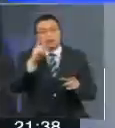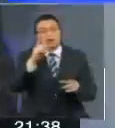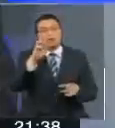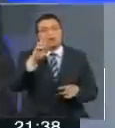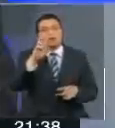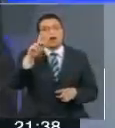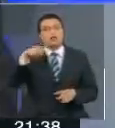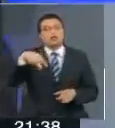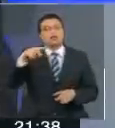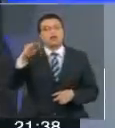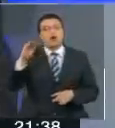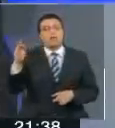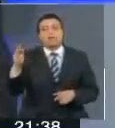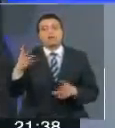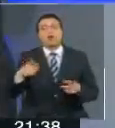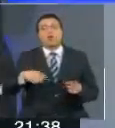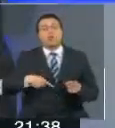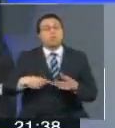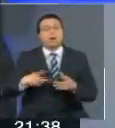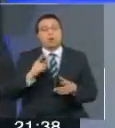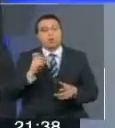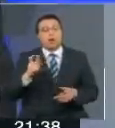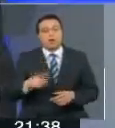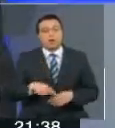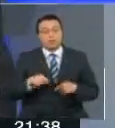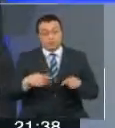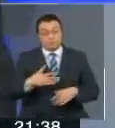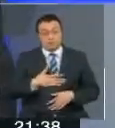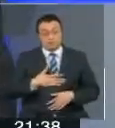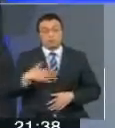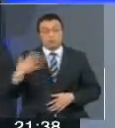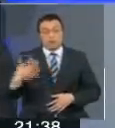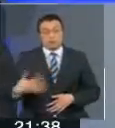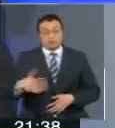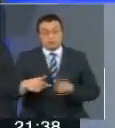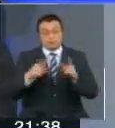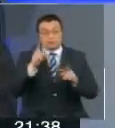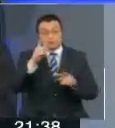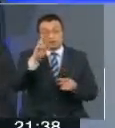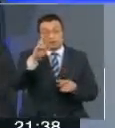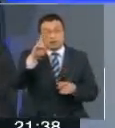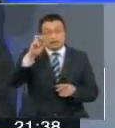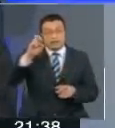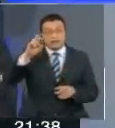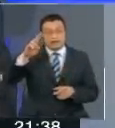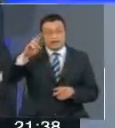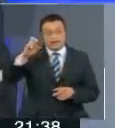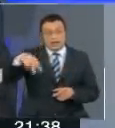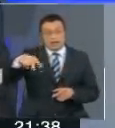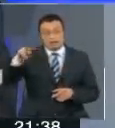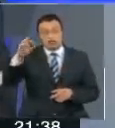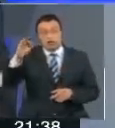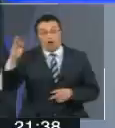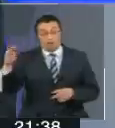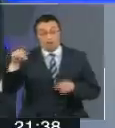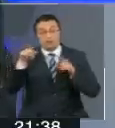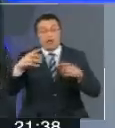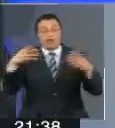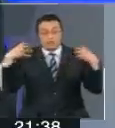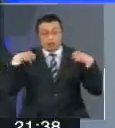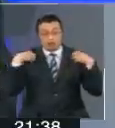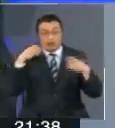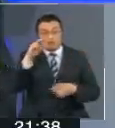Krasnov? Para mí lo fundamental es que Krasnov, los responsables de la